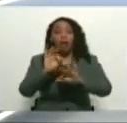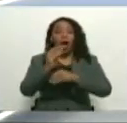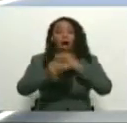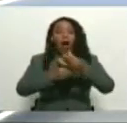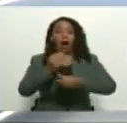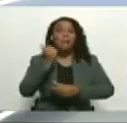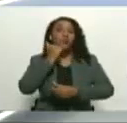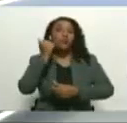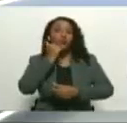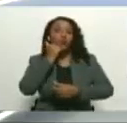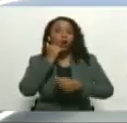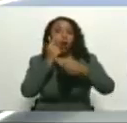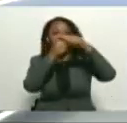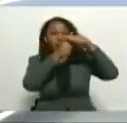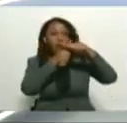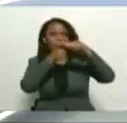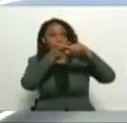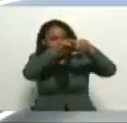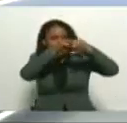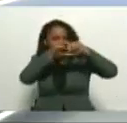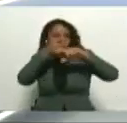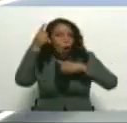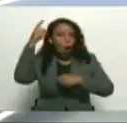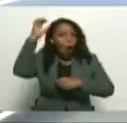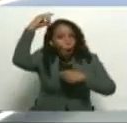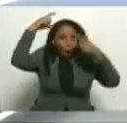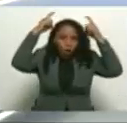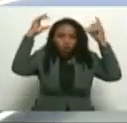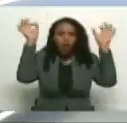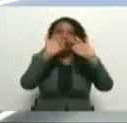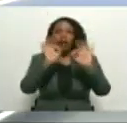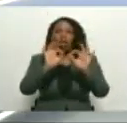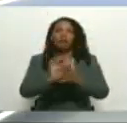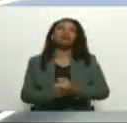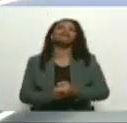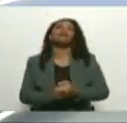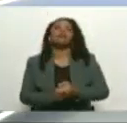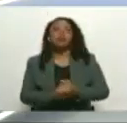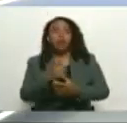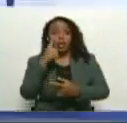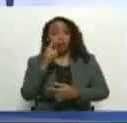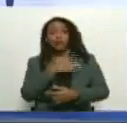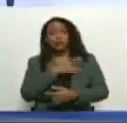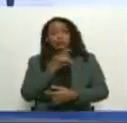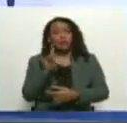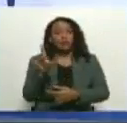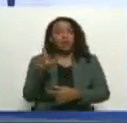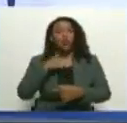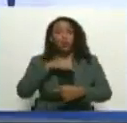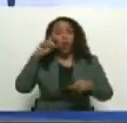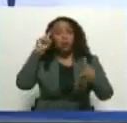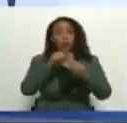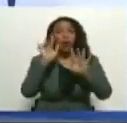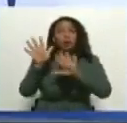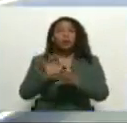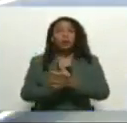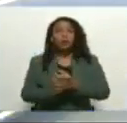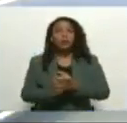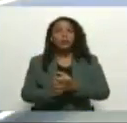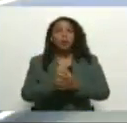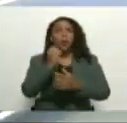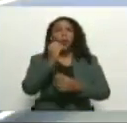a poner a cazar osos o a matar osos, ¿verdad? Exactamente, exactamente. Sería muy doloroso. Ese es el objetivo. ¿Cuántos osos crees tú